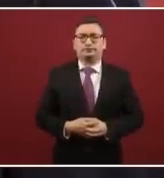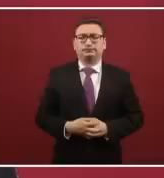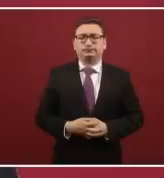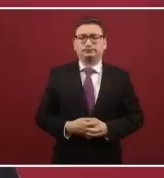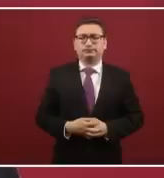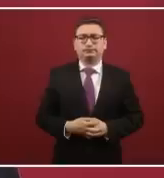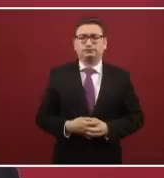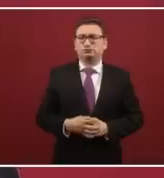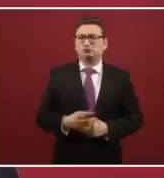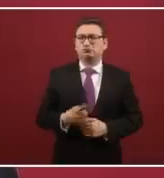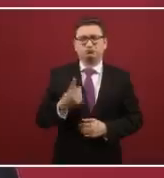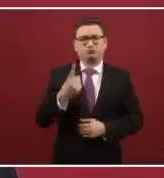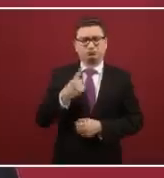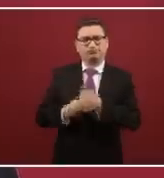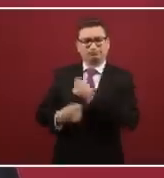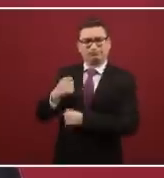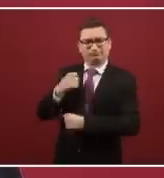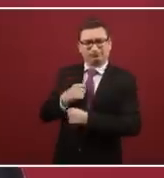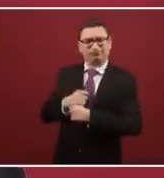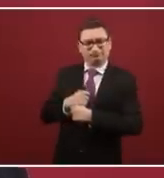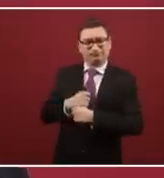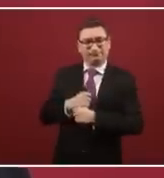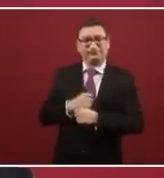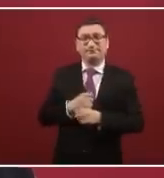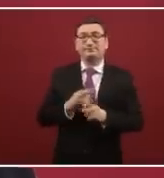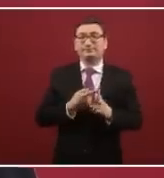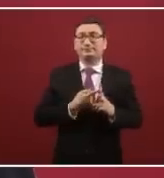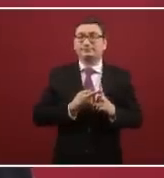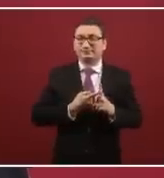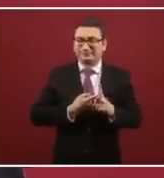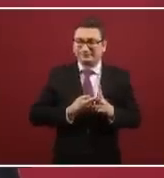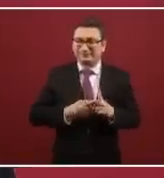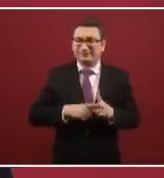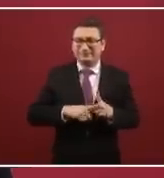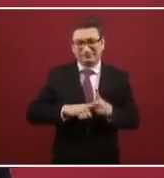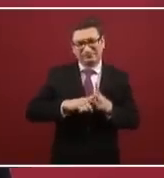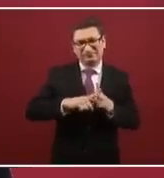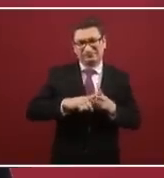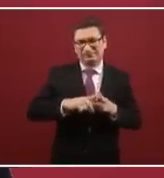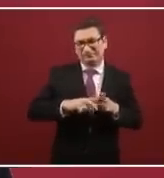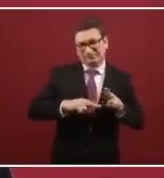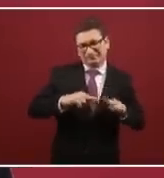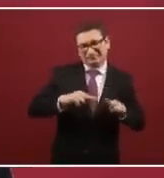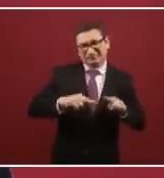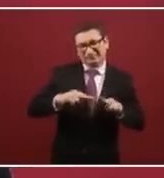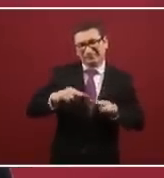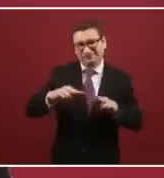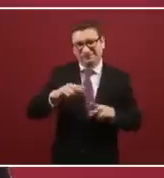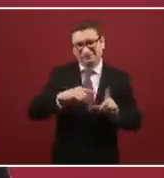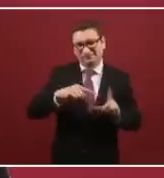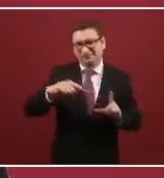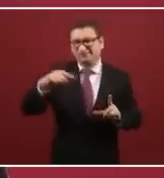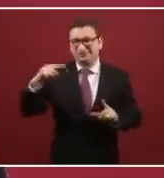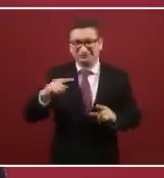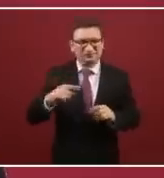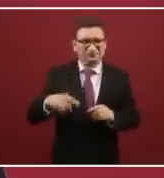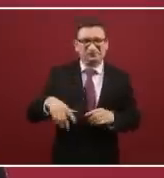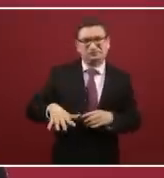el año pasado empezó una crisis de inseguridad en la ciudad